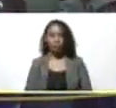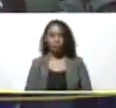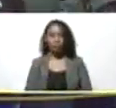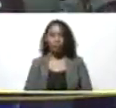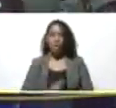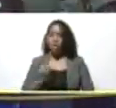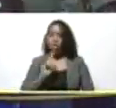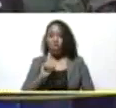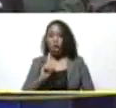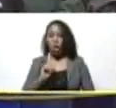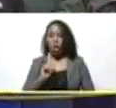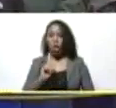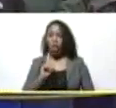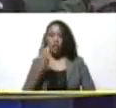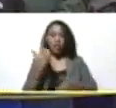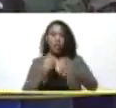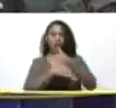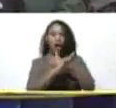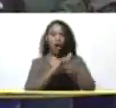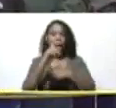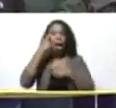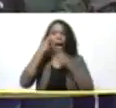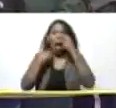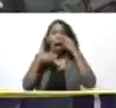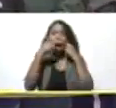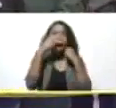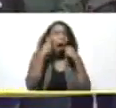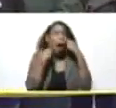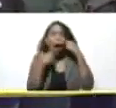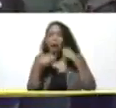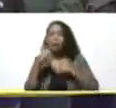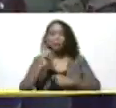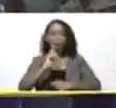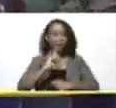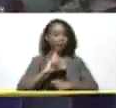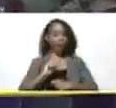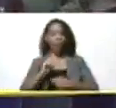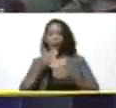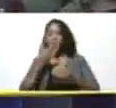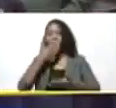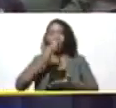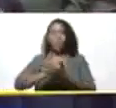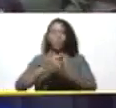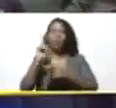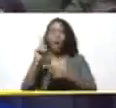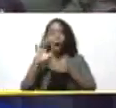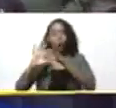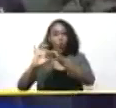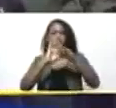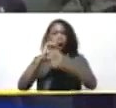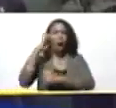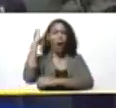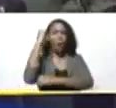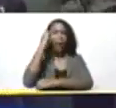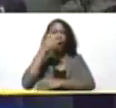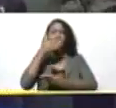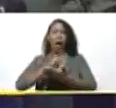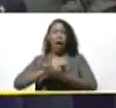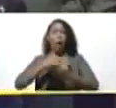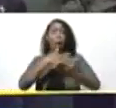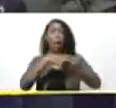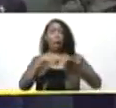No salieron a lloriquear con un comunicado de la Unión Europea.